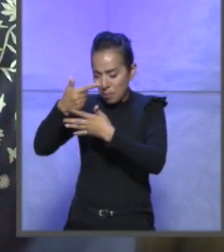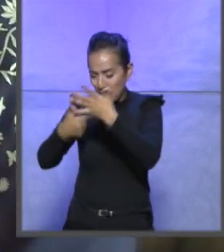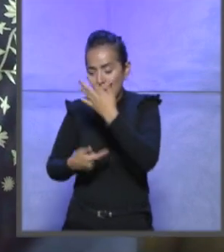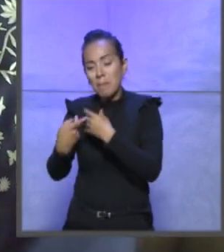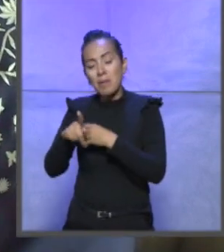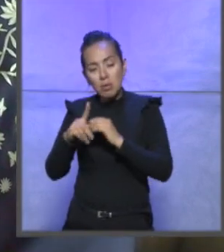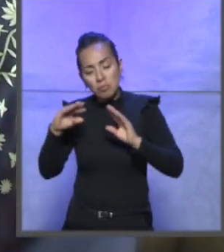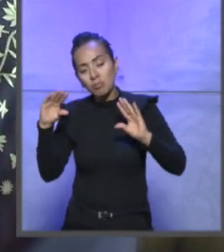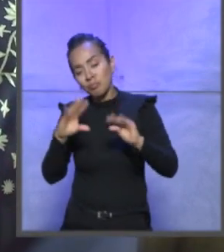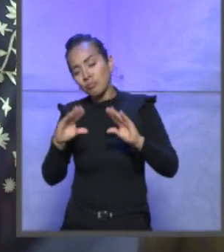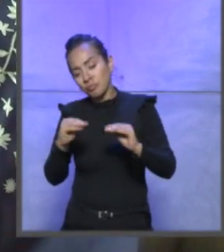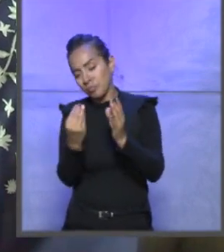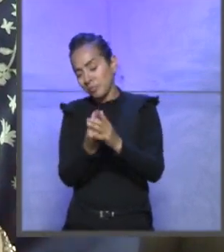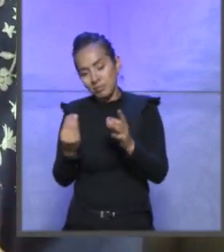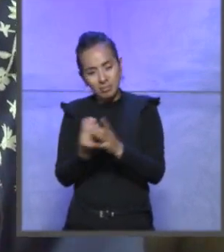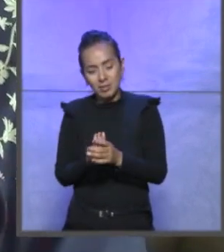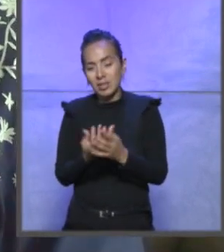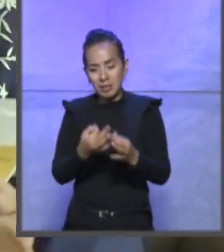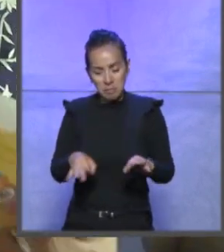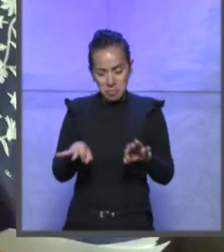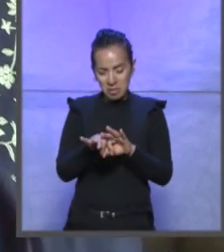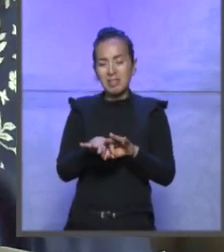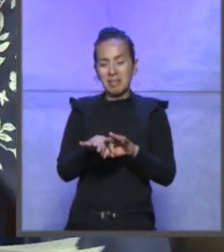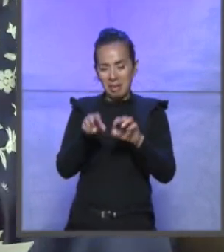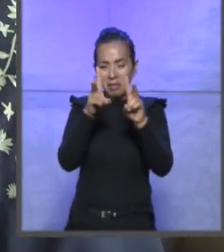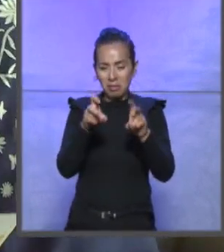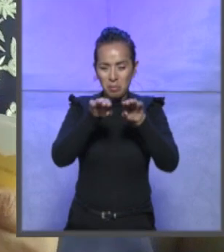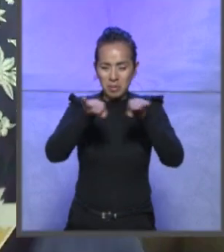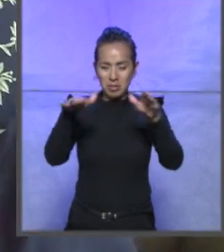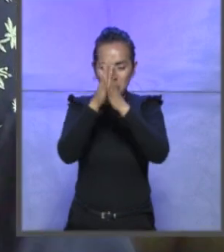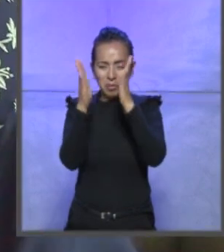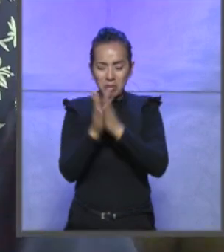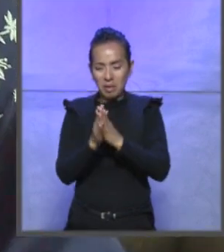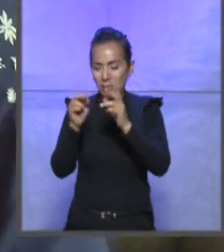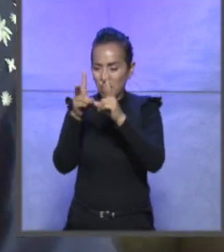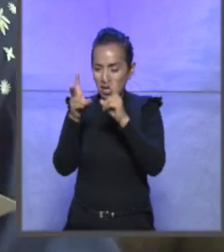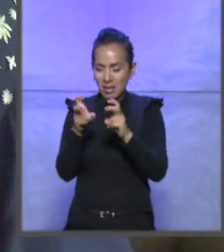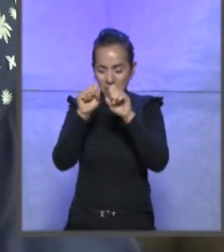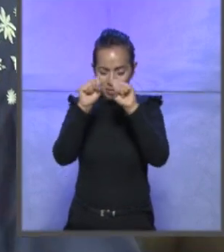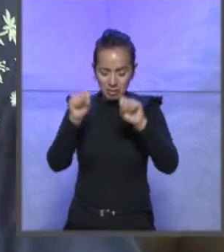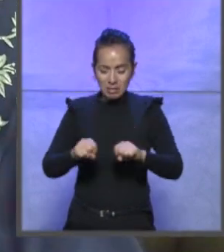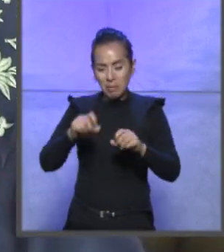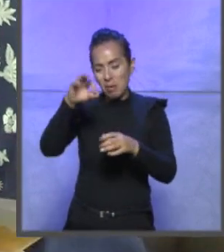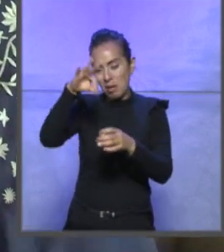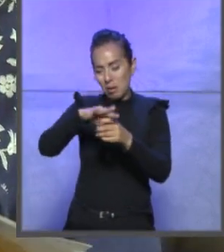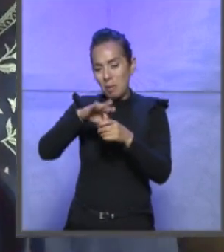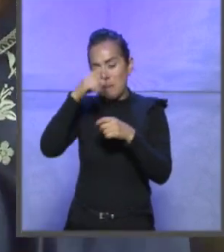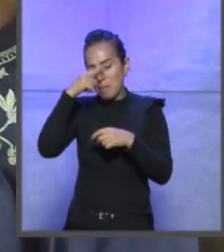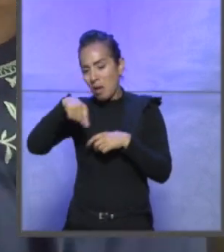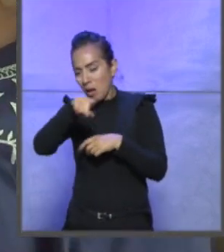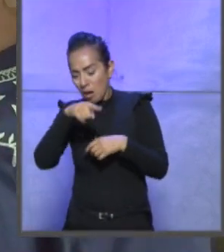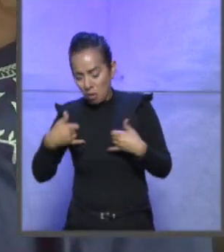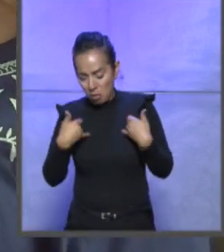la capacitación es fundamental. La capacitación en democracia, la capacitación en el sistema electoral para aquellos que